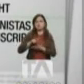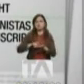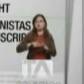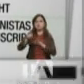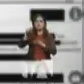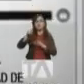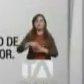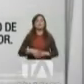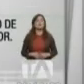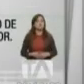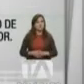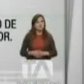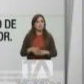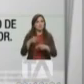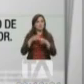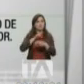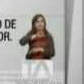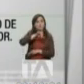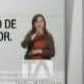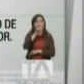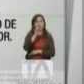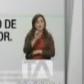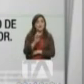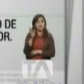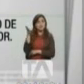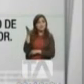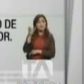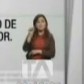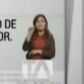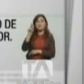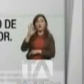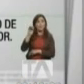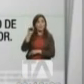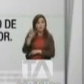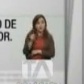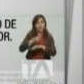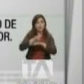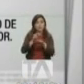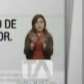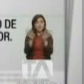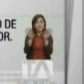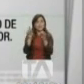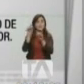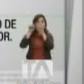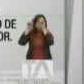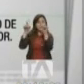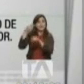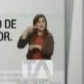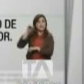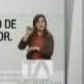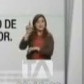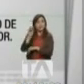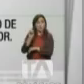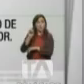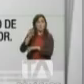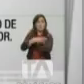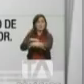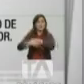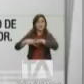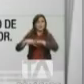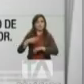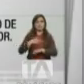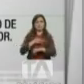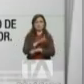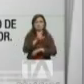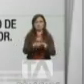8. Salta el nombre de José Santos Fil, gerente general de Hidropastaza, quien suscribe las adendas en su calidad de director